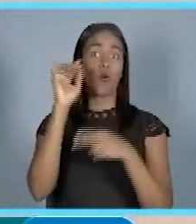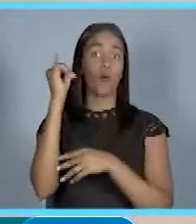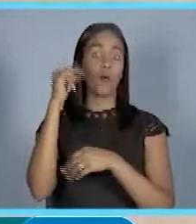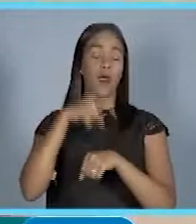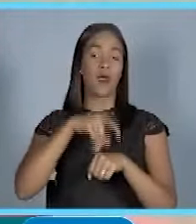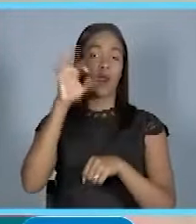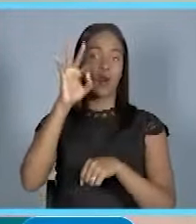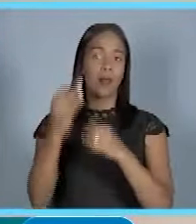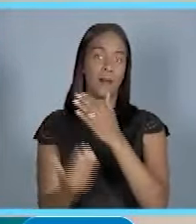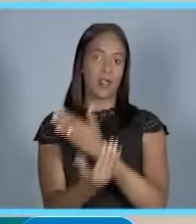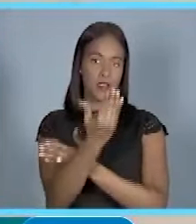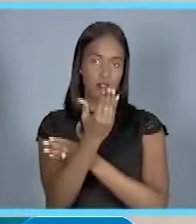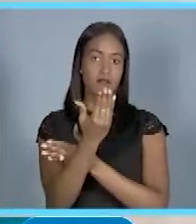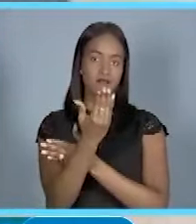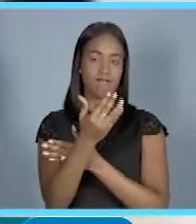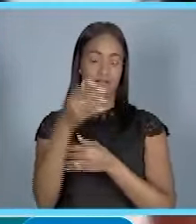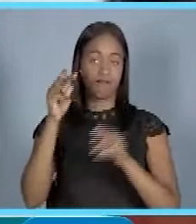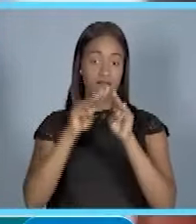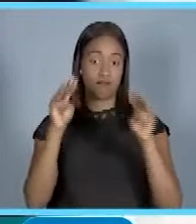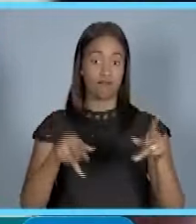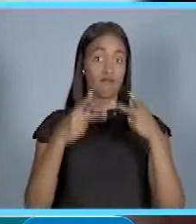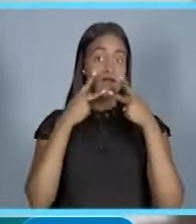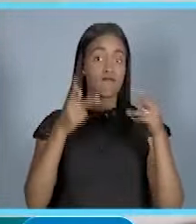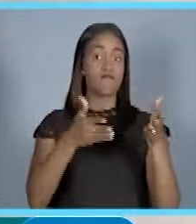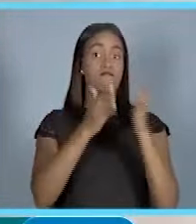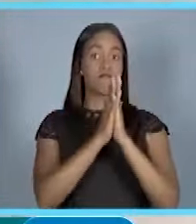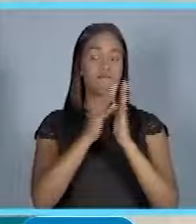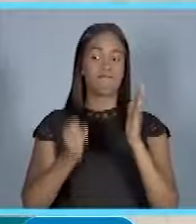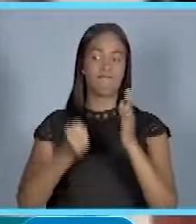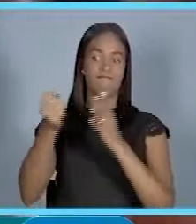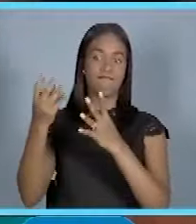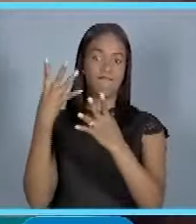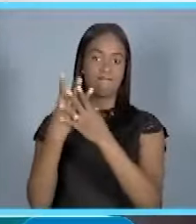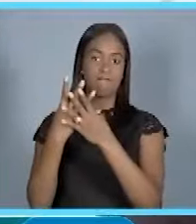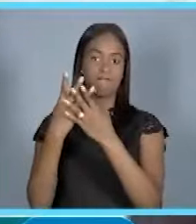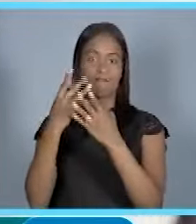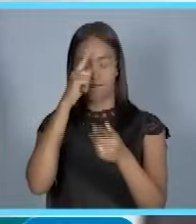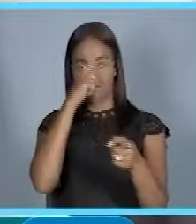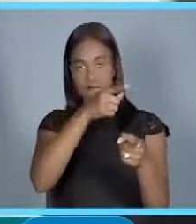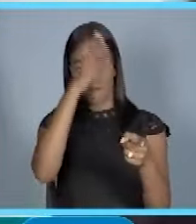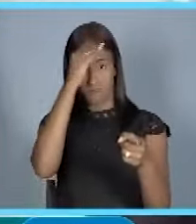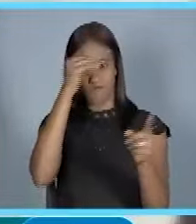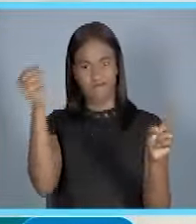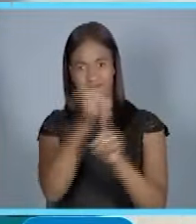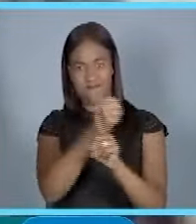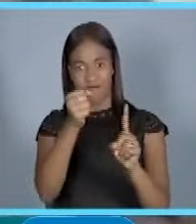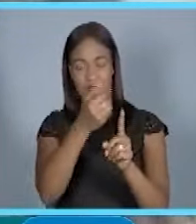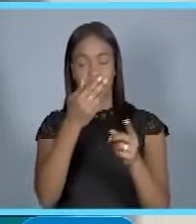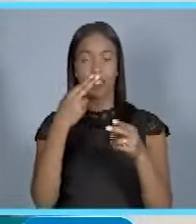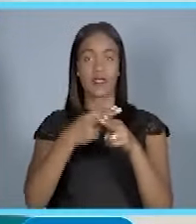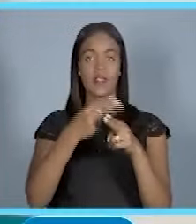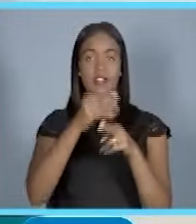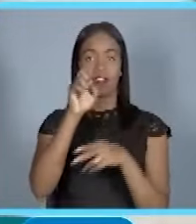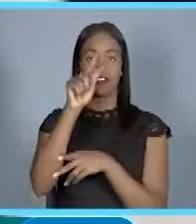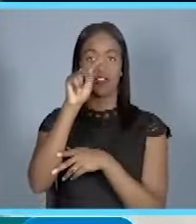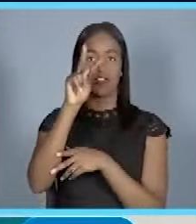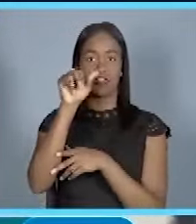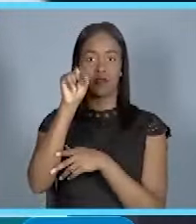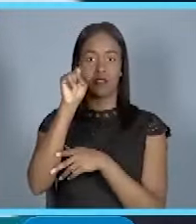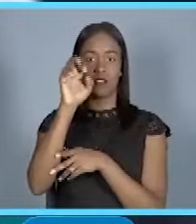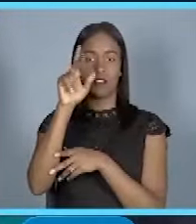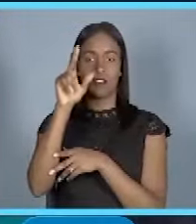las 9 de la mañana. El Ministerio Público ha solicitado prisión preventiva como medida de coerción en contra del joven Steven Alberto